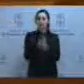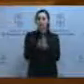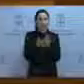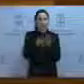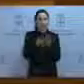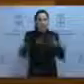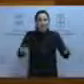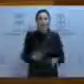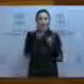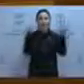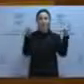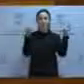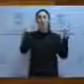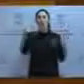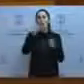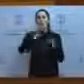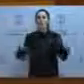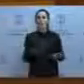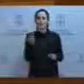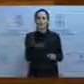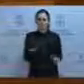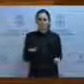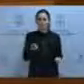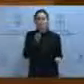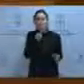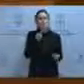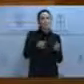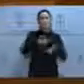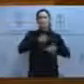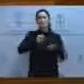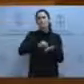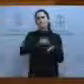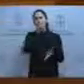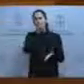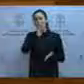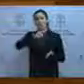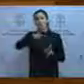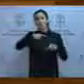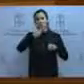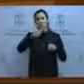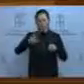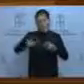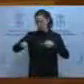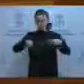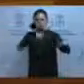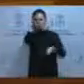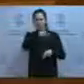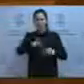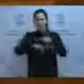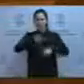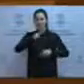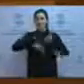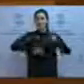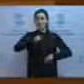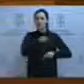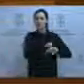rejuvenecimiento. Bueno, unos podrán decir que es que no llegó el momento, otros discriminan a las familias en base a que lleven